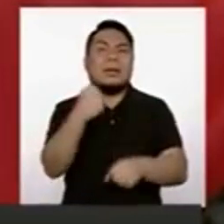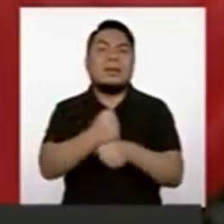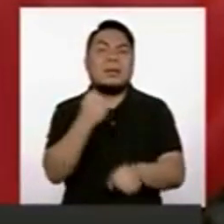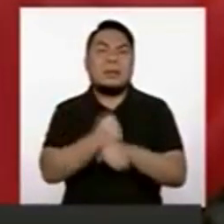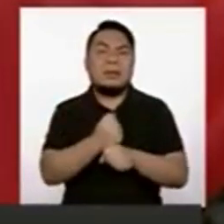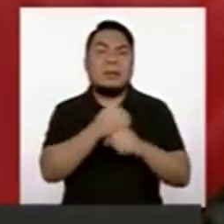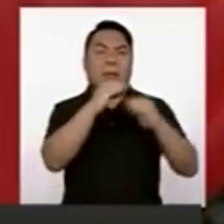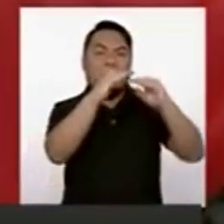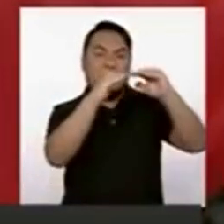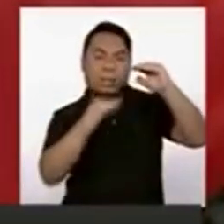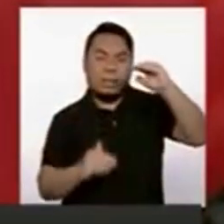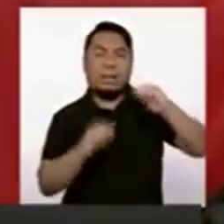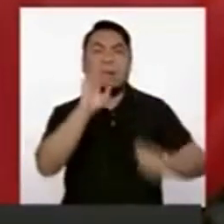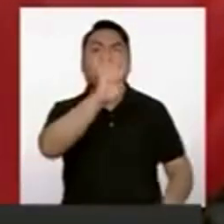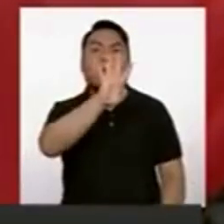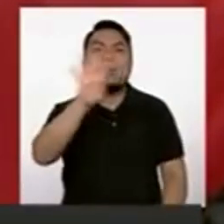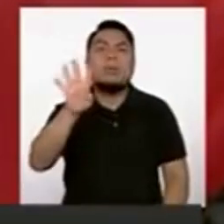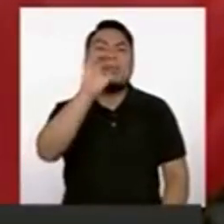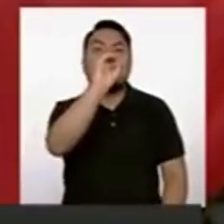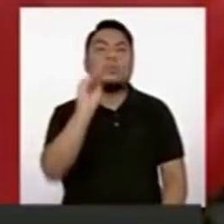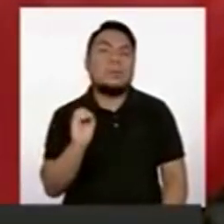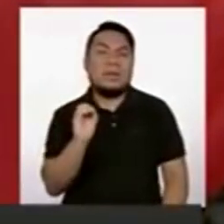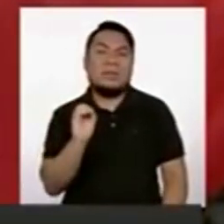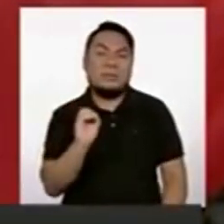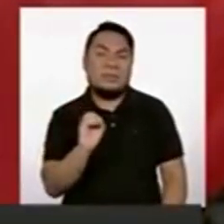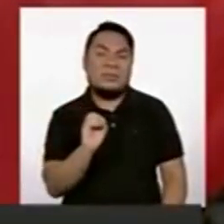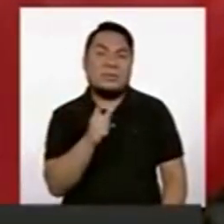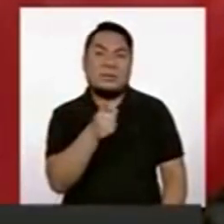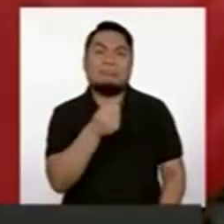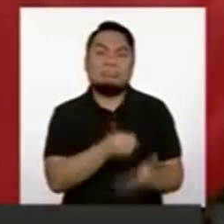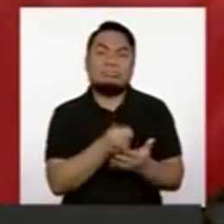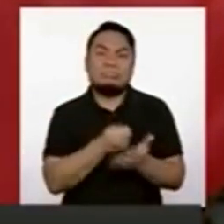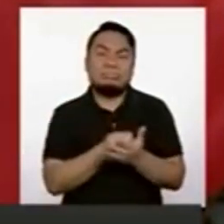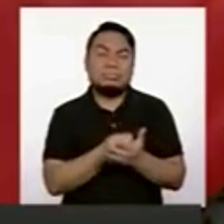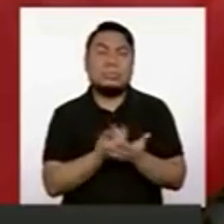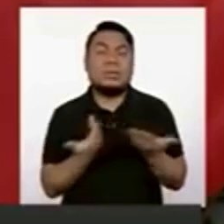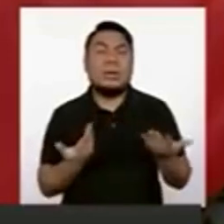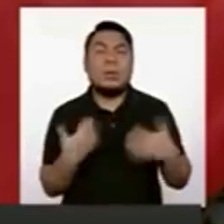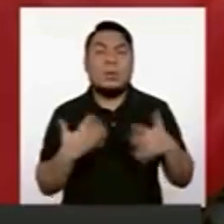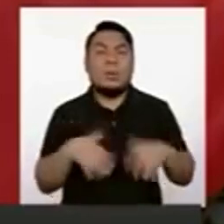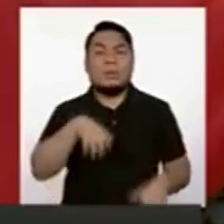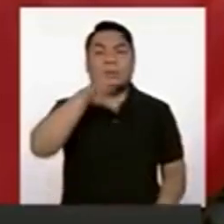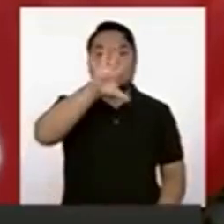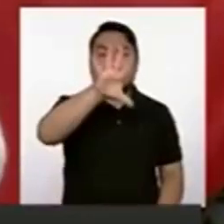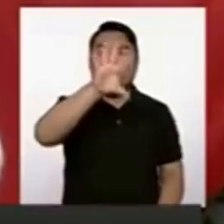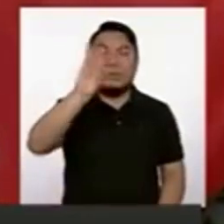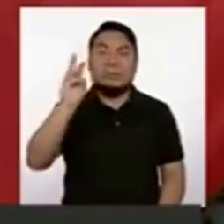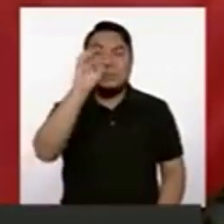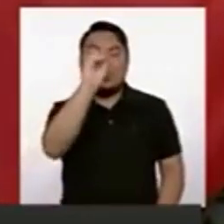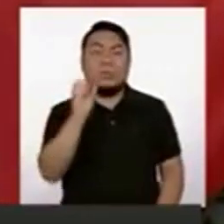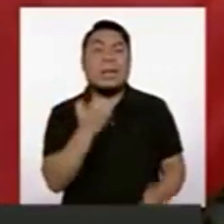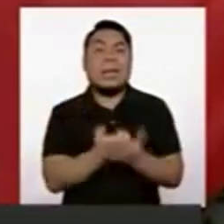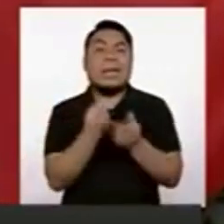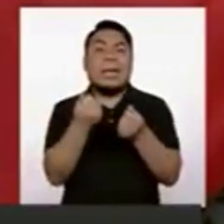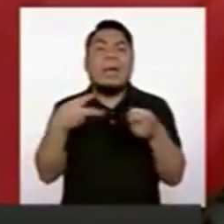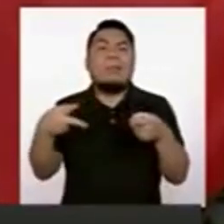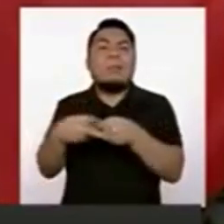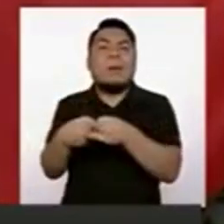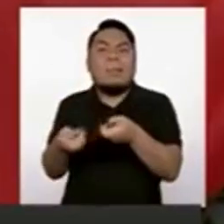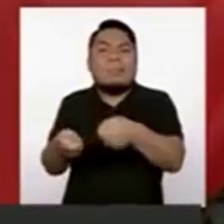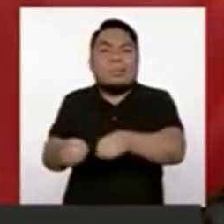al 44% de su capacidad. Es decir, 56% de la economía estaba